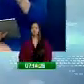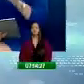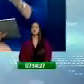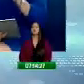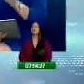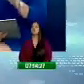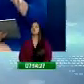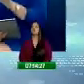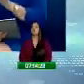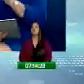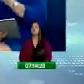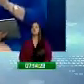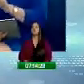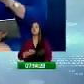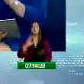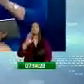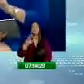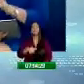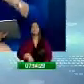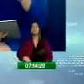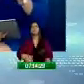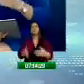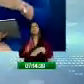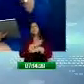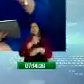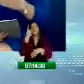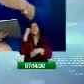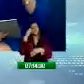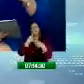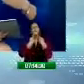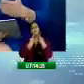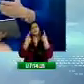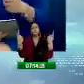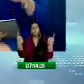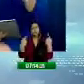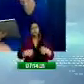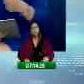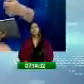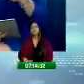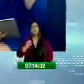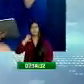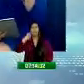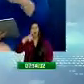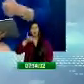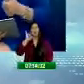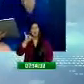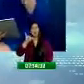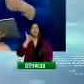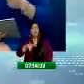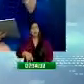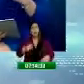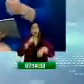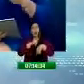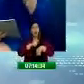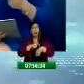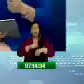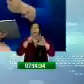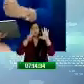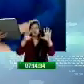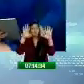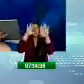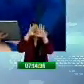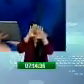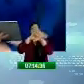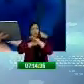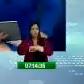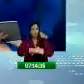decretar el toque de queda en todo el territorio nacional podrá ayudar a disminuir el número de contagios del COVID-19 en el